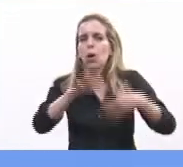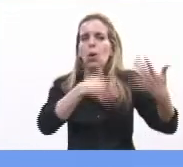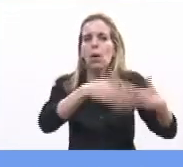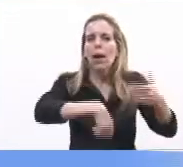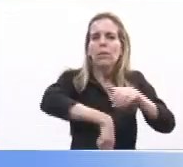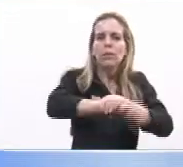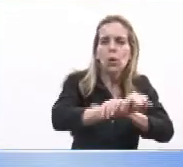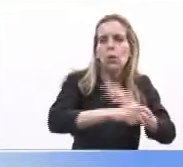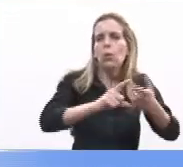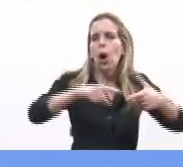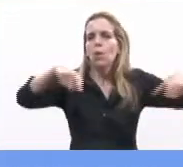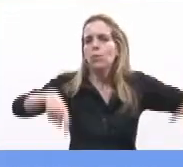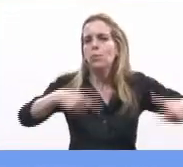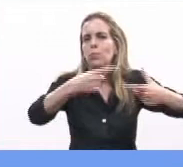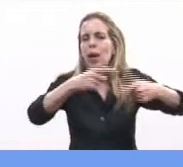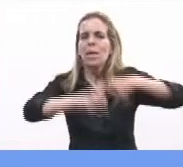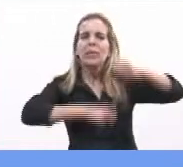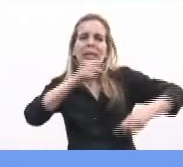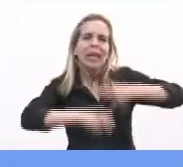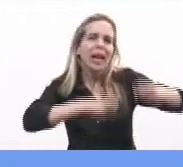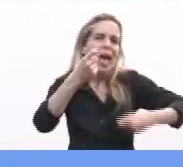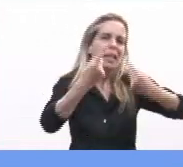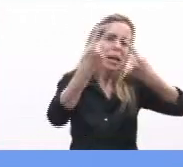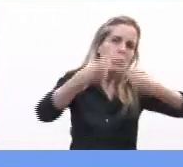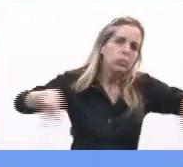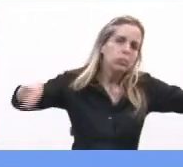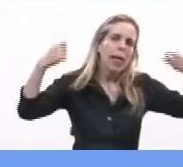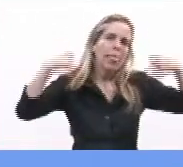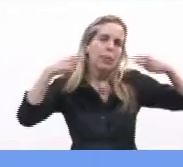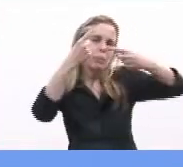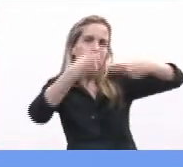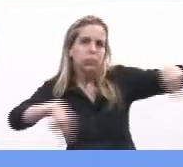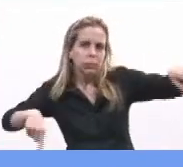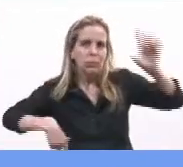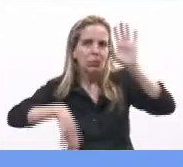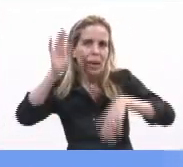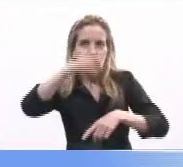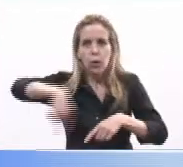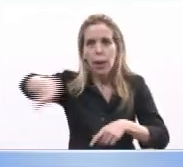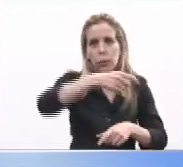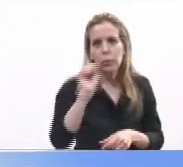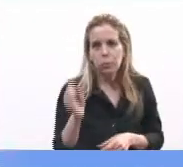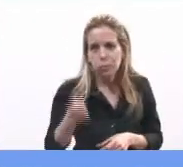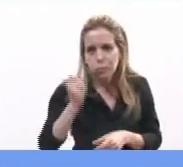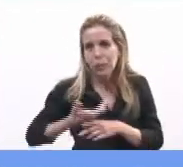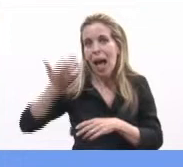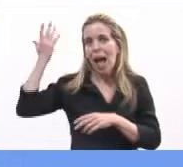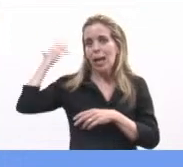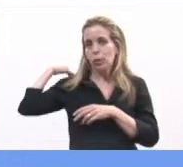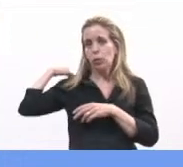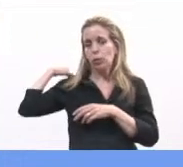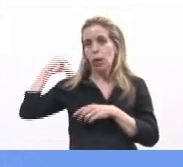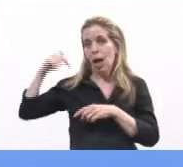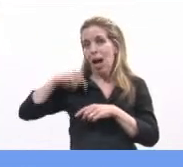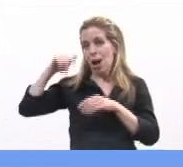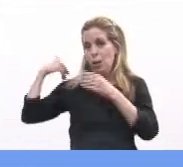bicicleta que era la vida al aire libre en las cuales muchos de nosotros pasamos a esta vida de hoy